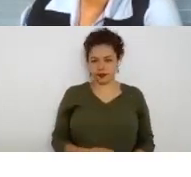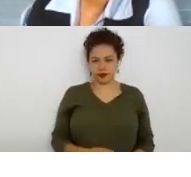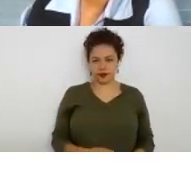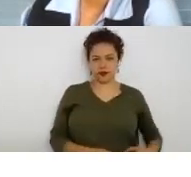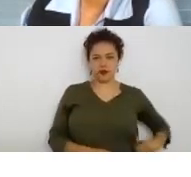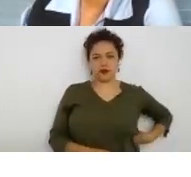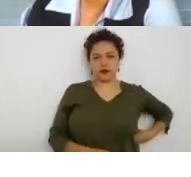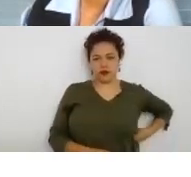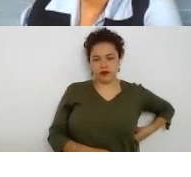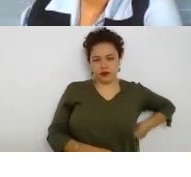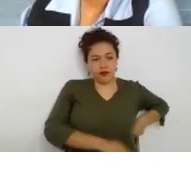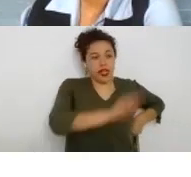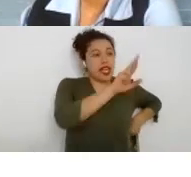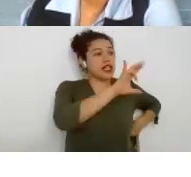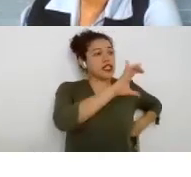RCP.